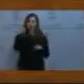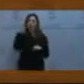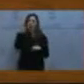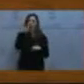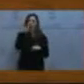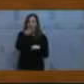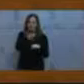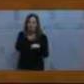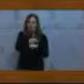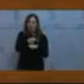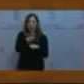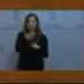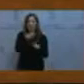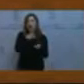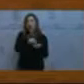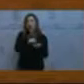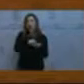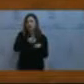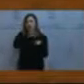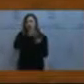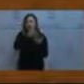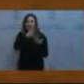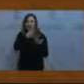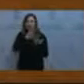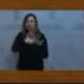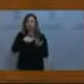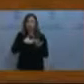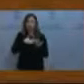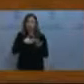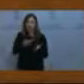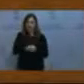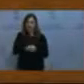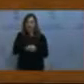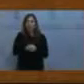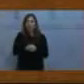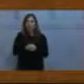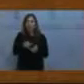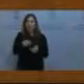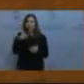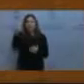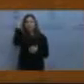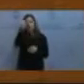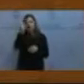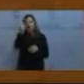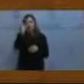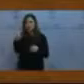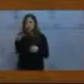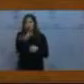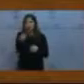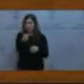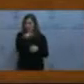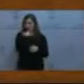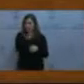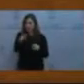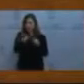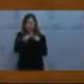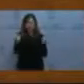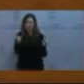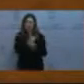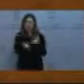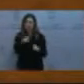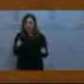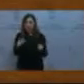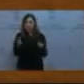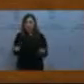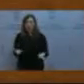ningún sentido. Tampoco creo que eso haya sido nada malo para los asturianos. Y con esas cesiones,